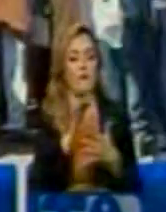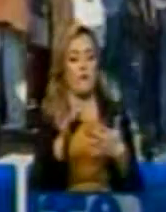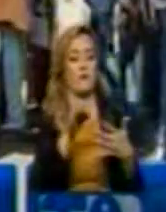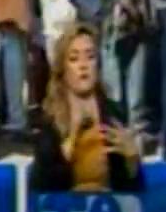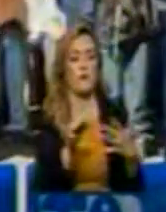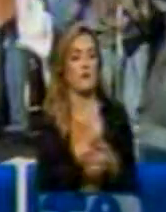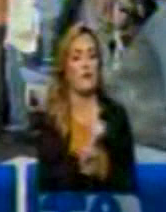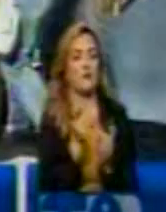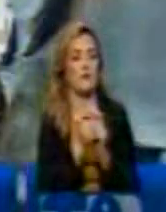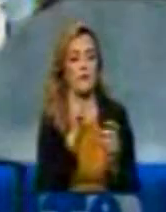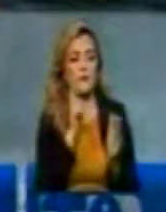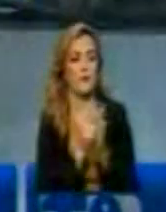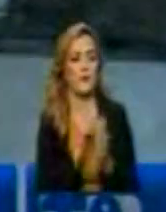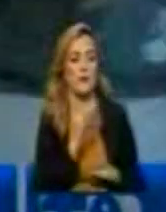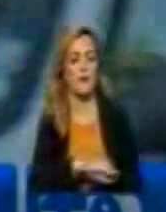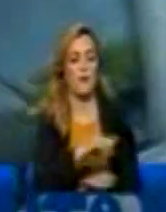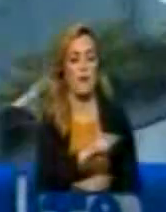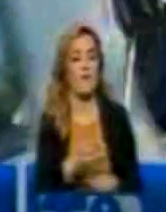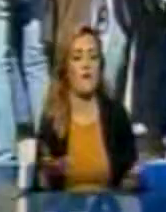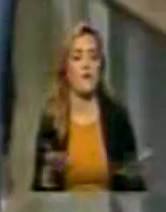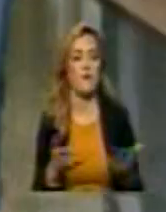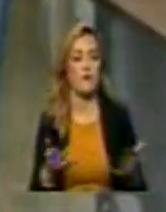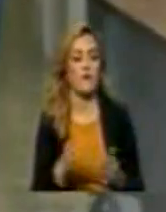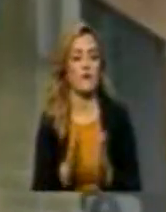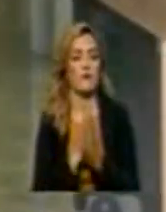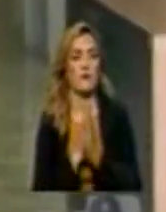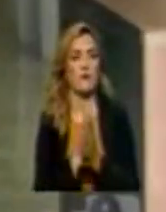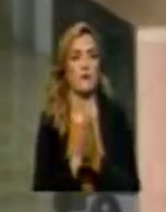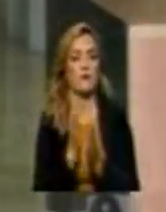como el pedido de la defensa de Pavón de